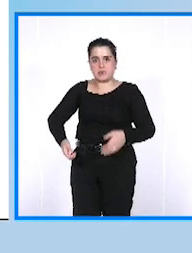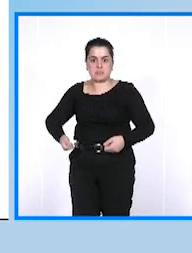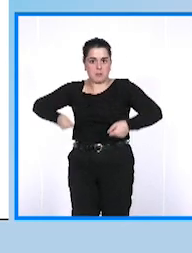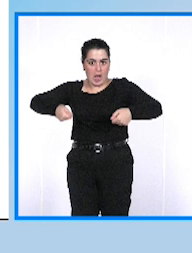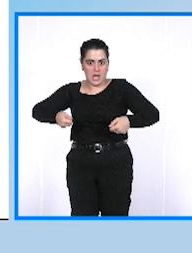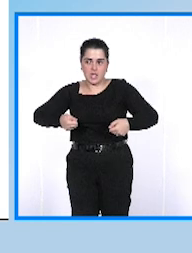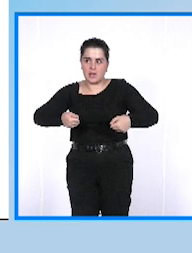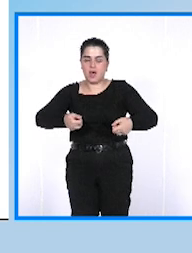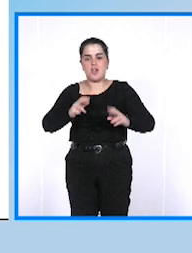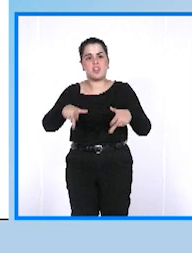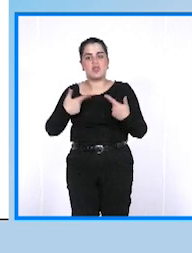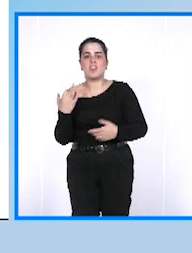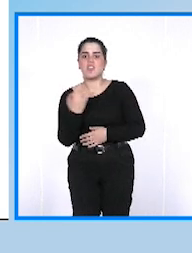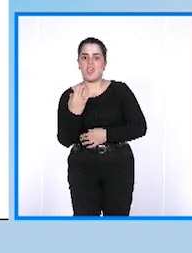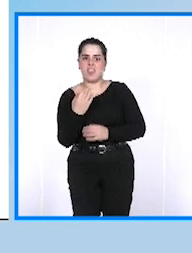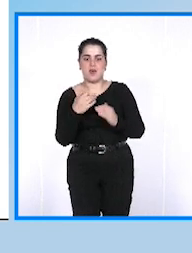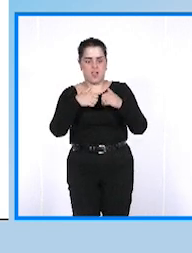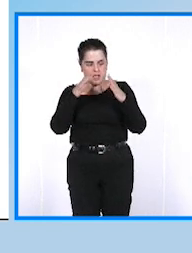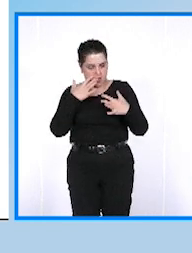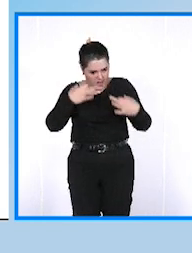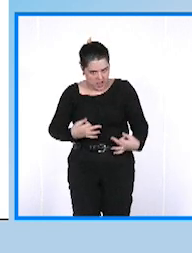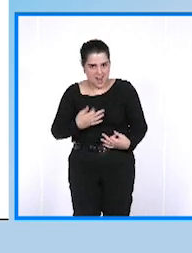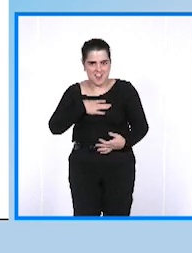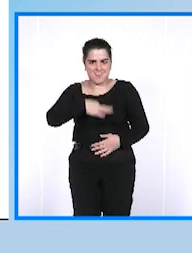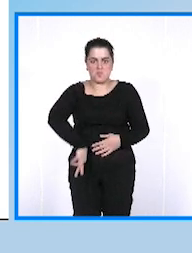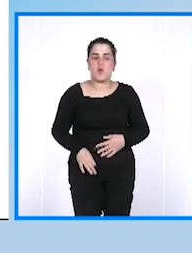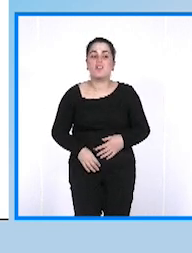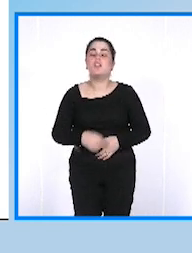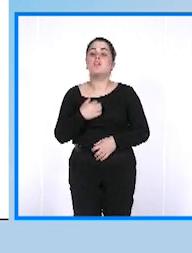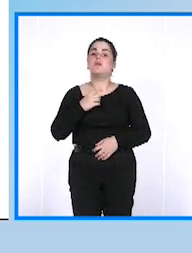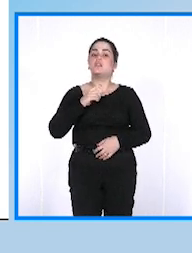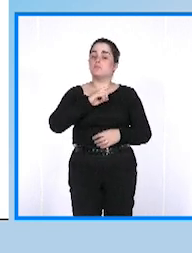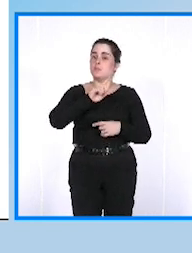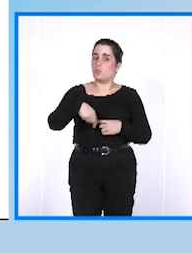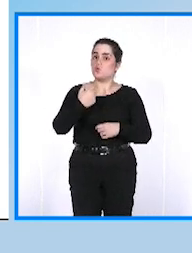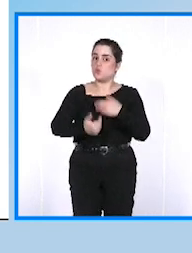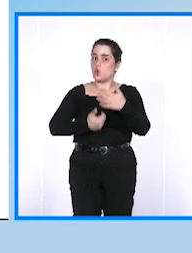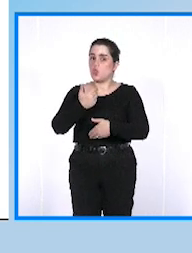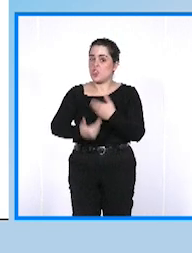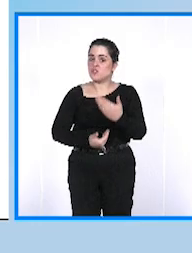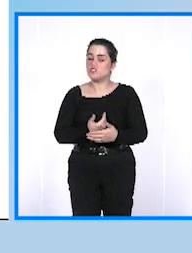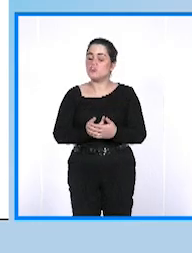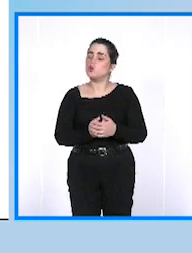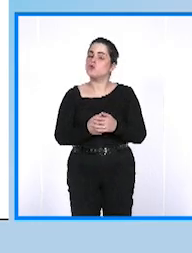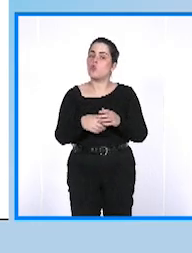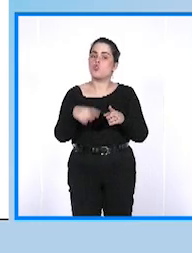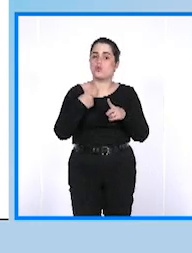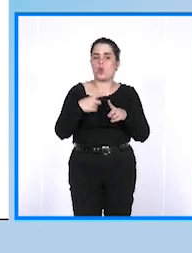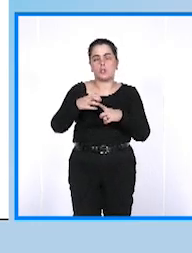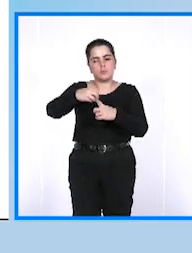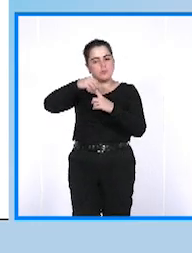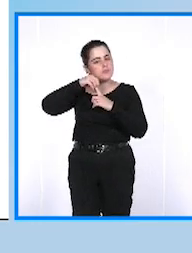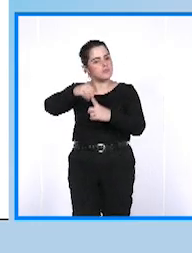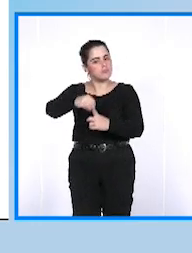mi casa sea una realidad detrás de todos estos procesos hay una serie de elementos fundamentales